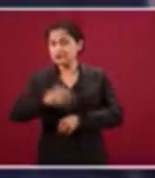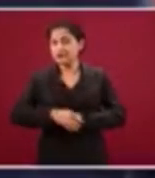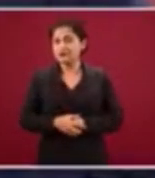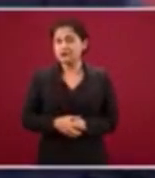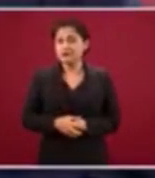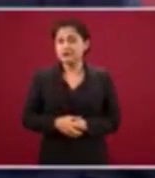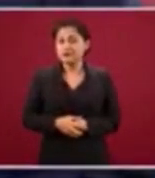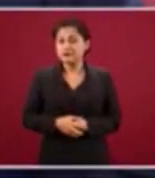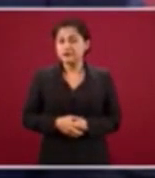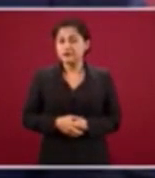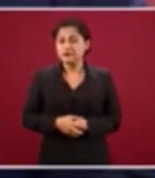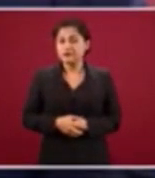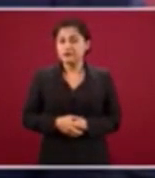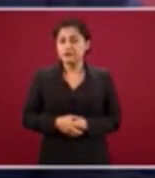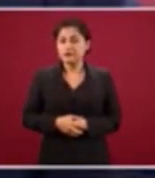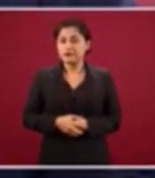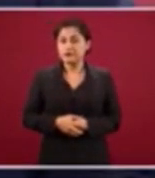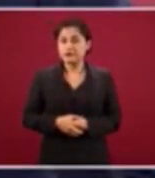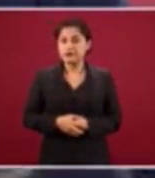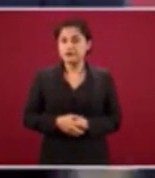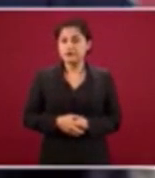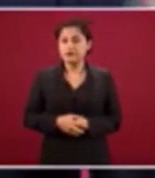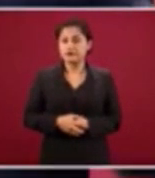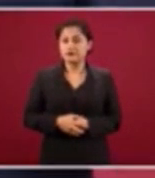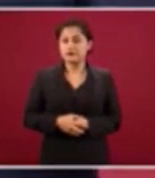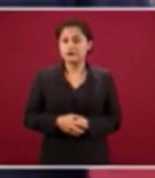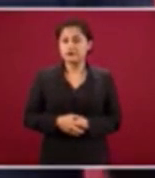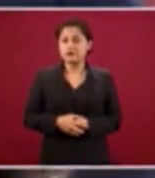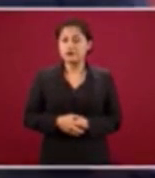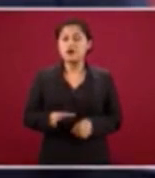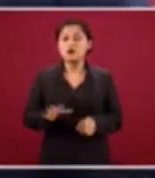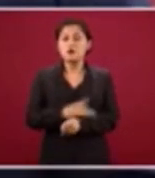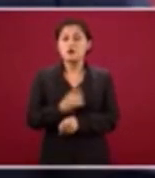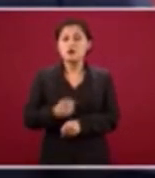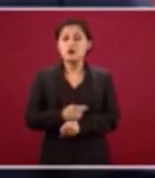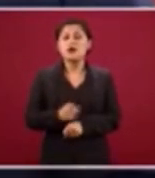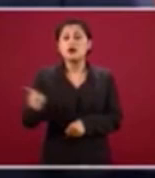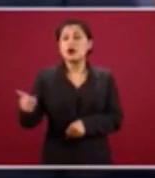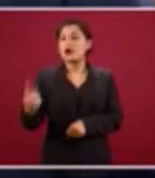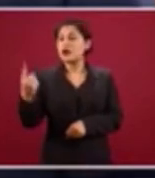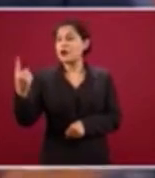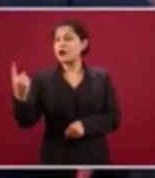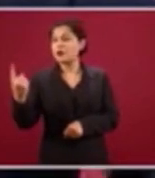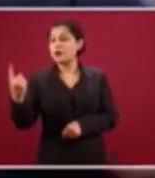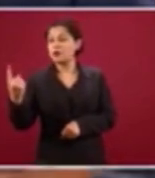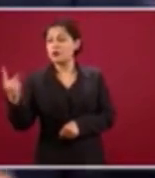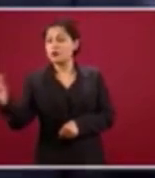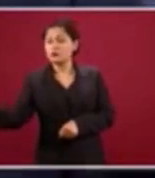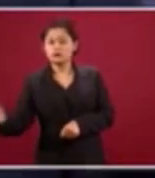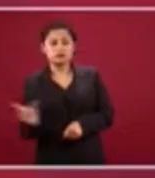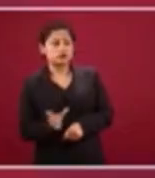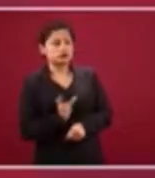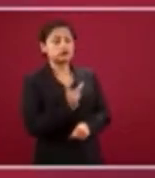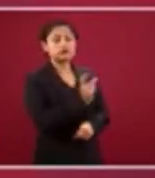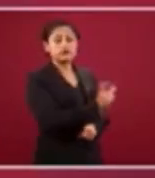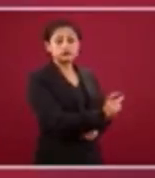por una tarjeta que les entregaban sus subalternos,